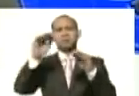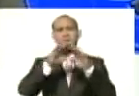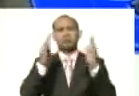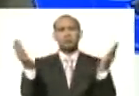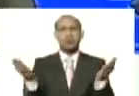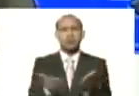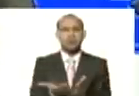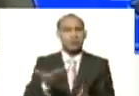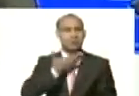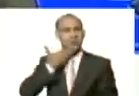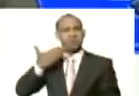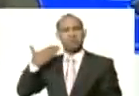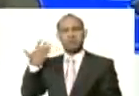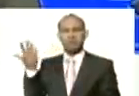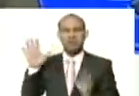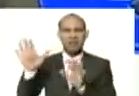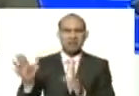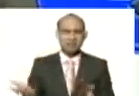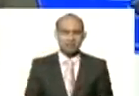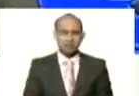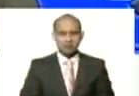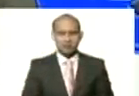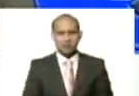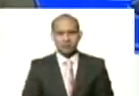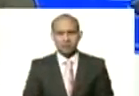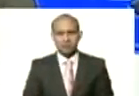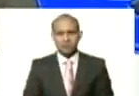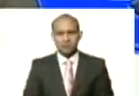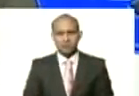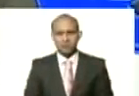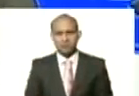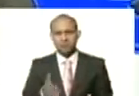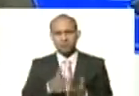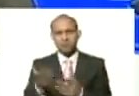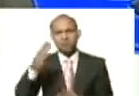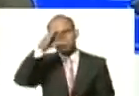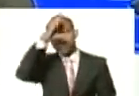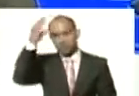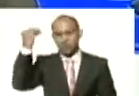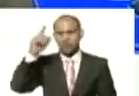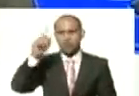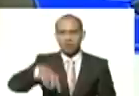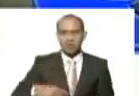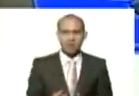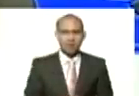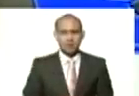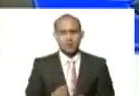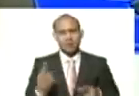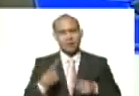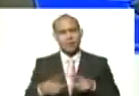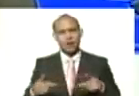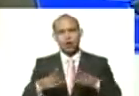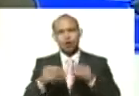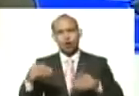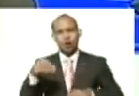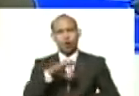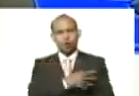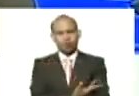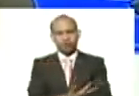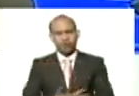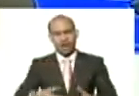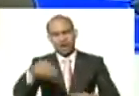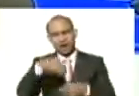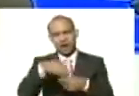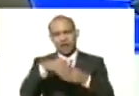el supremacismo imperialista, exacerbado en un Donald Trump, pero que todos llevan en su sangre el